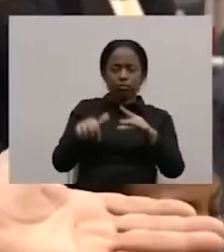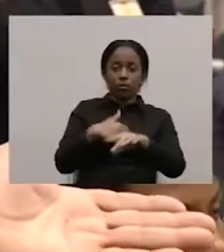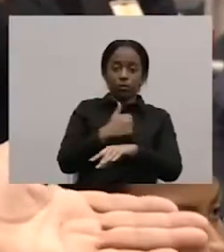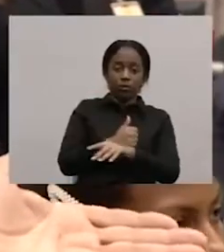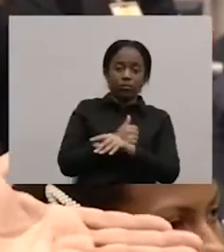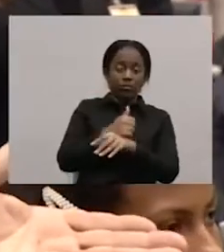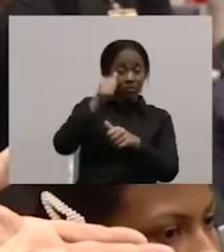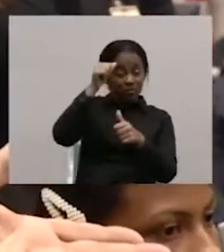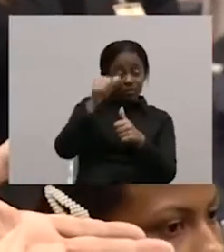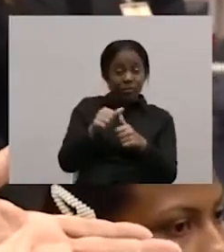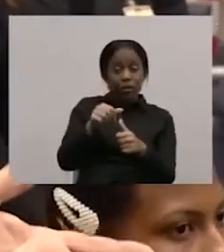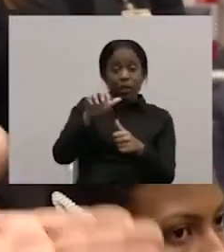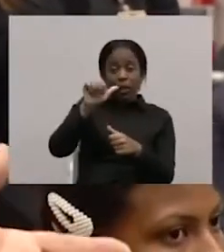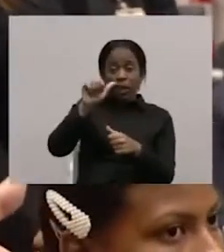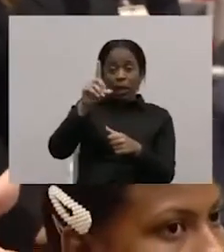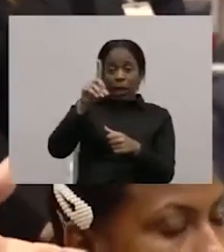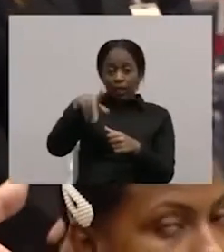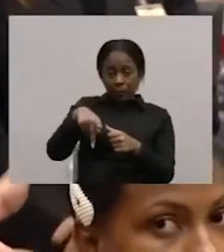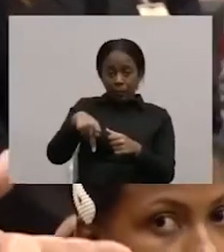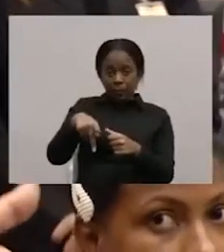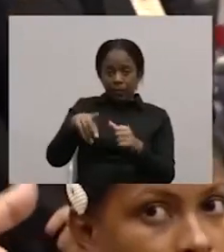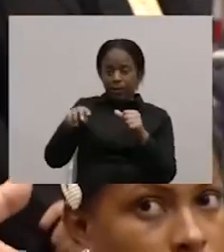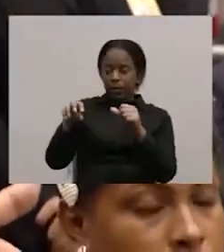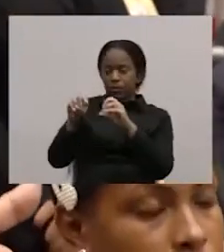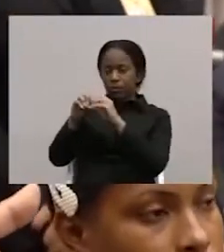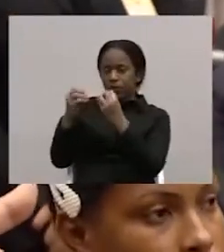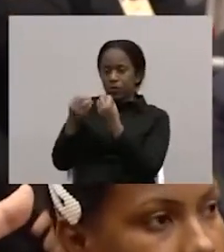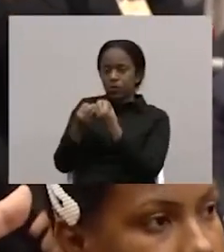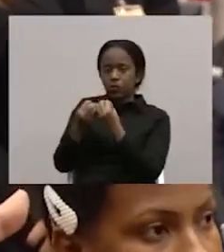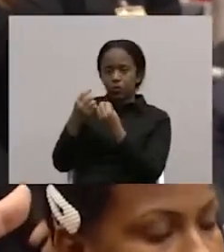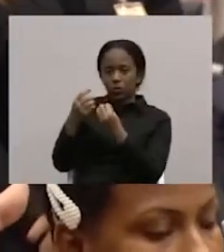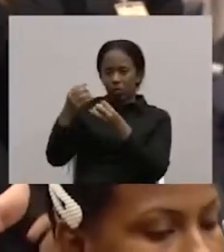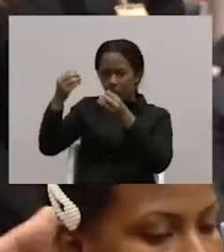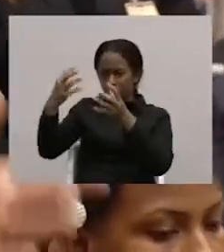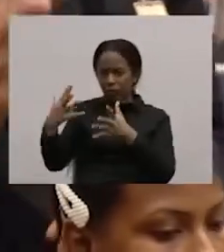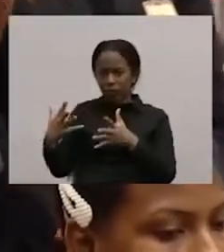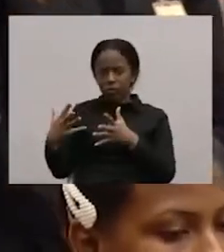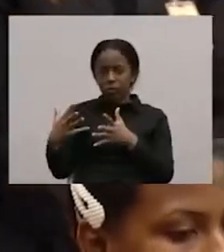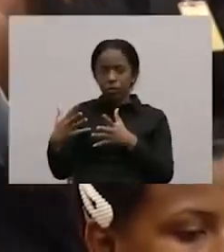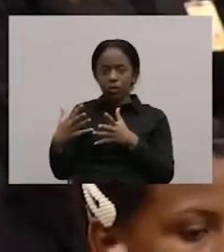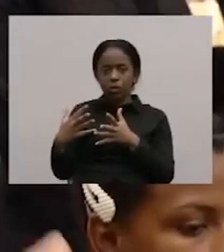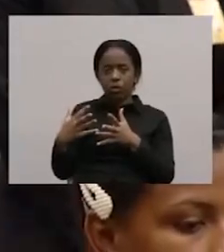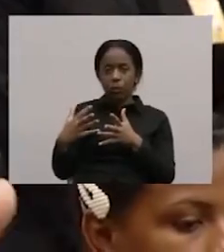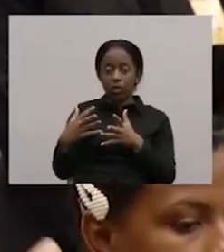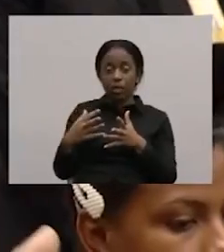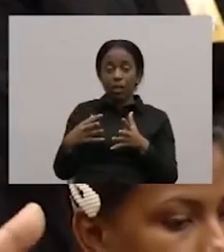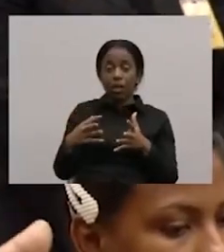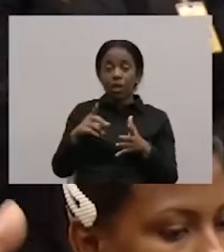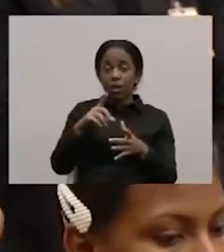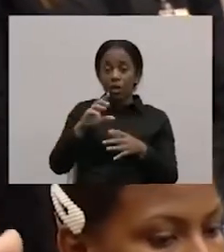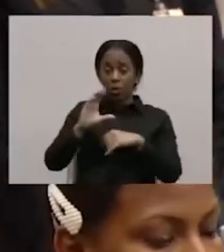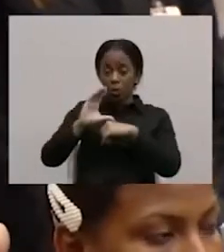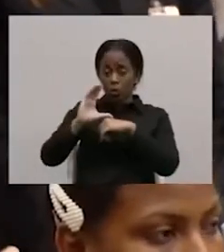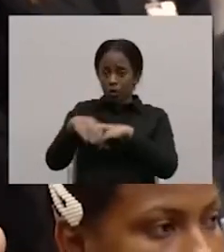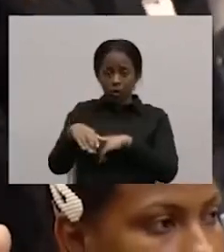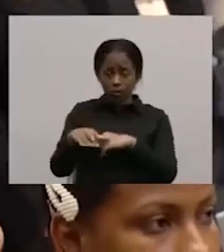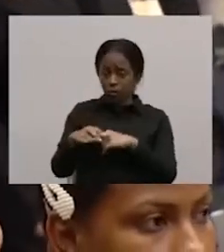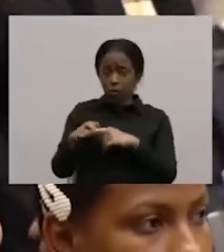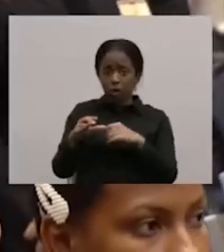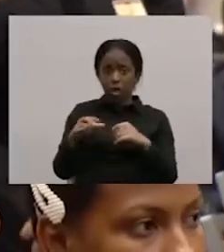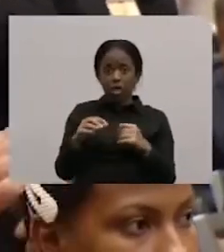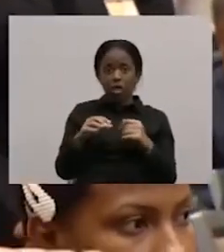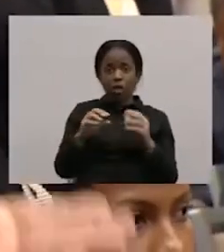ADP, en ese momento, la ADP no era obligatoria, ni es obligatoria. La asociación médica no es obligatoria, ni es